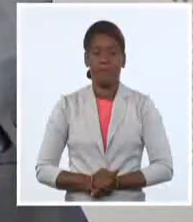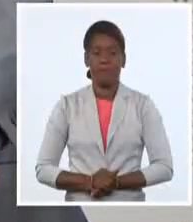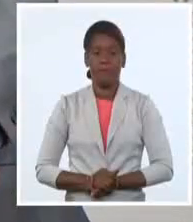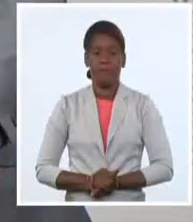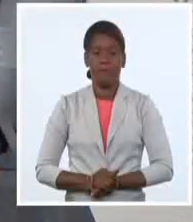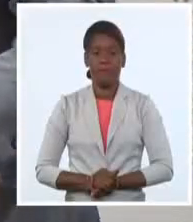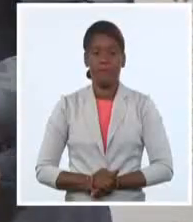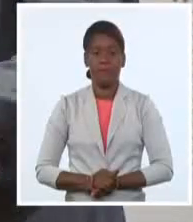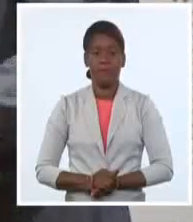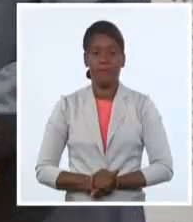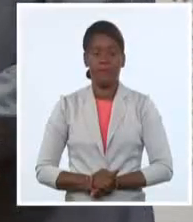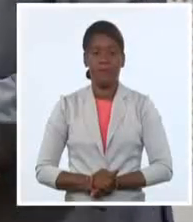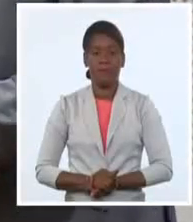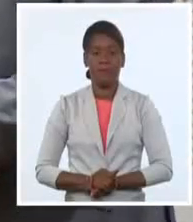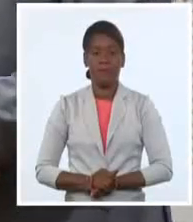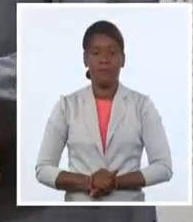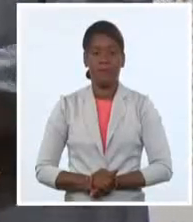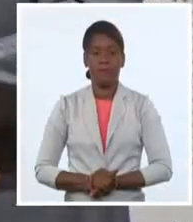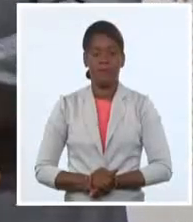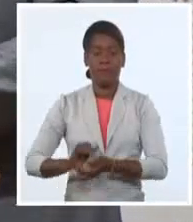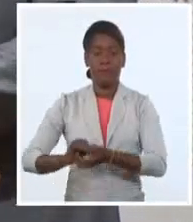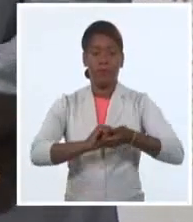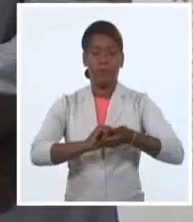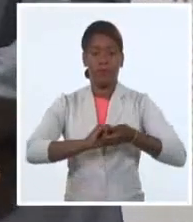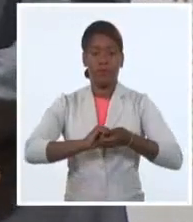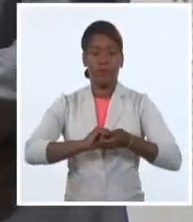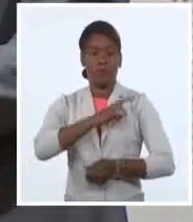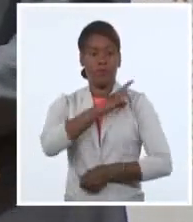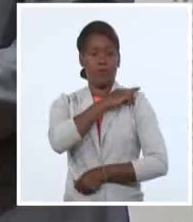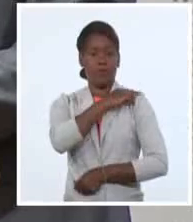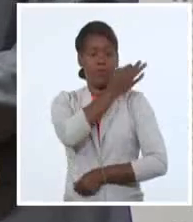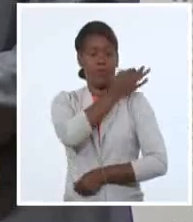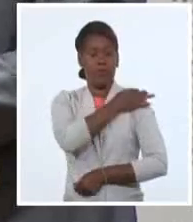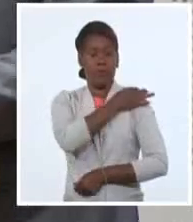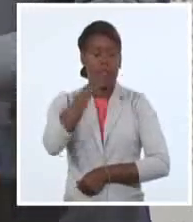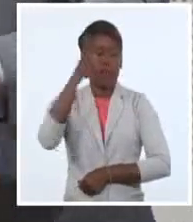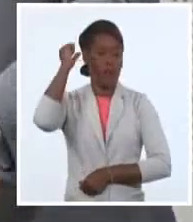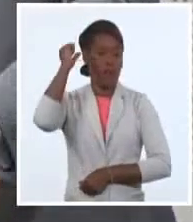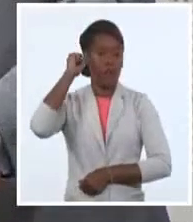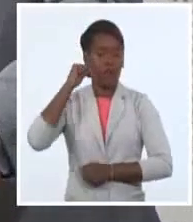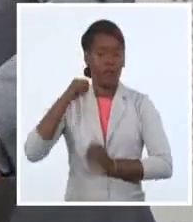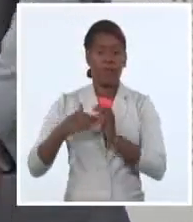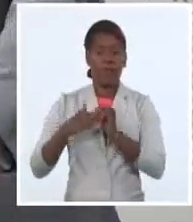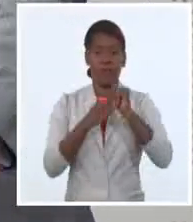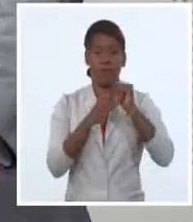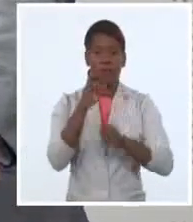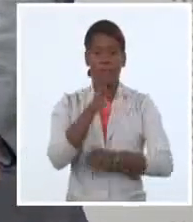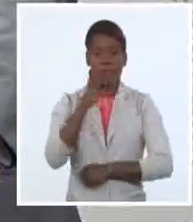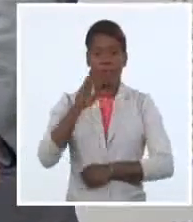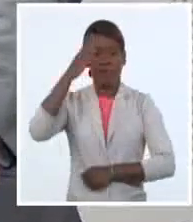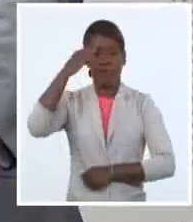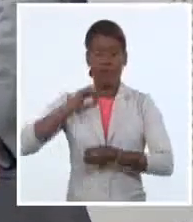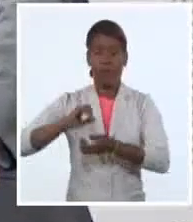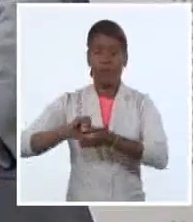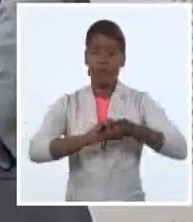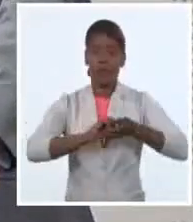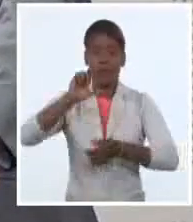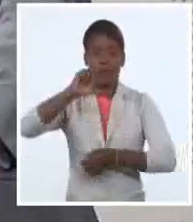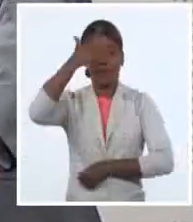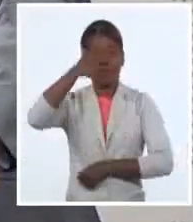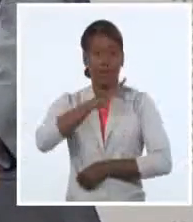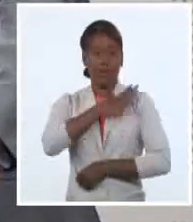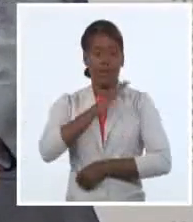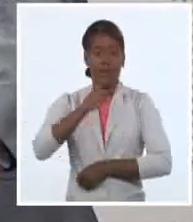Querido general de ejército Raúl Castro Ruz, líder de la Revolución Cubana. Compañero Esteban Lasso, presidente de la Asamblea